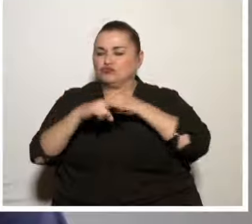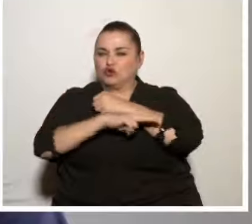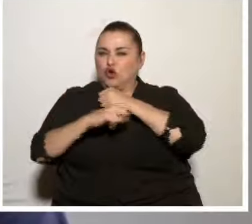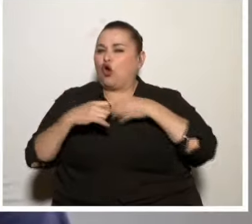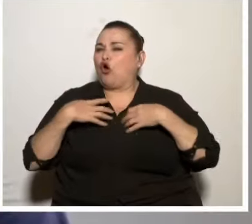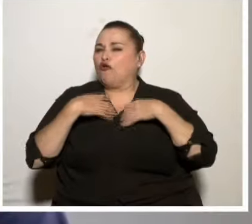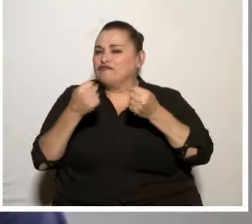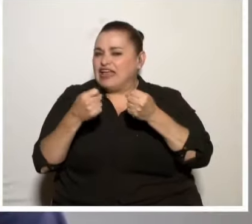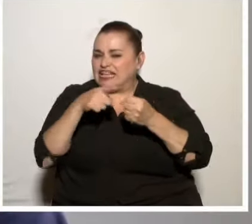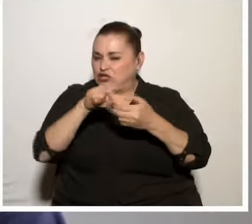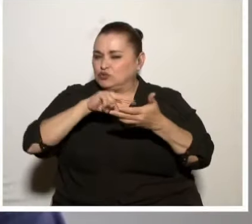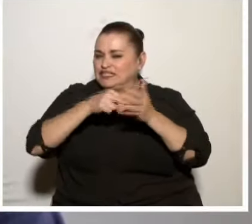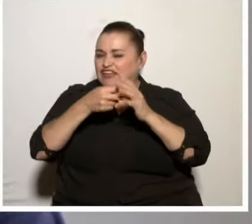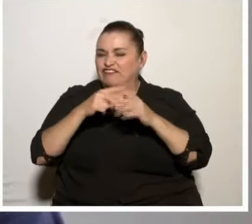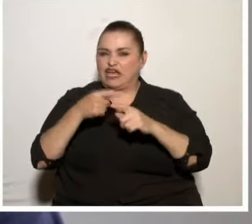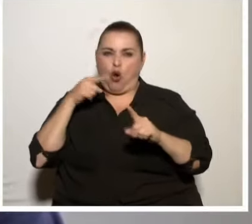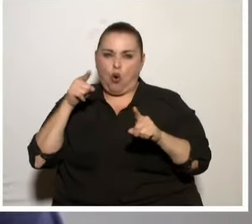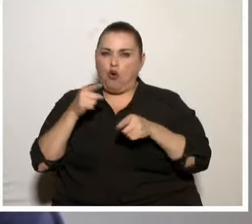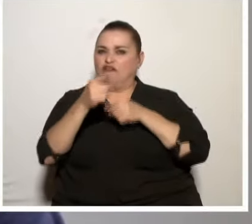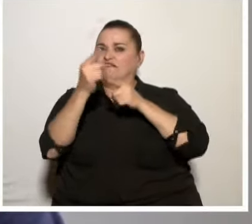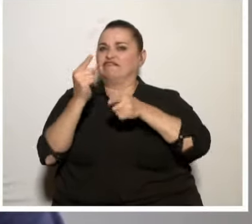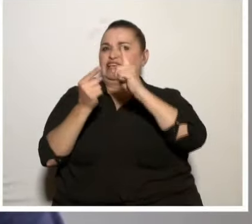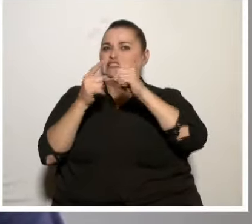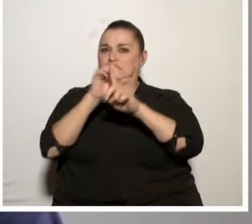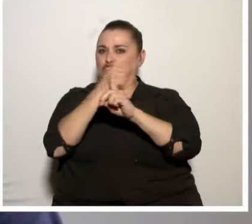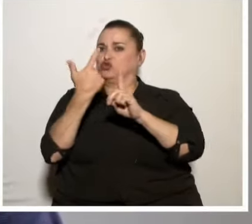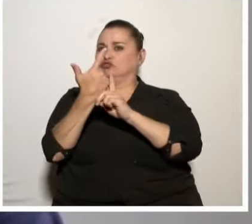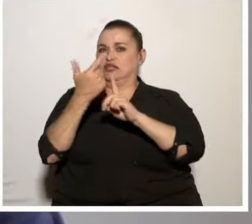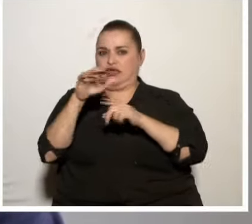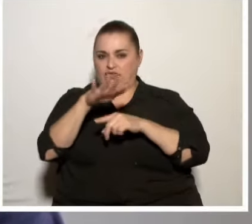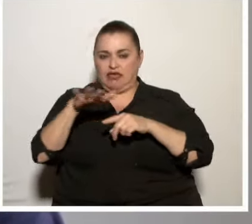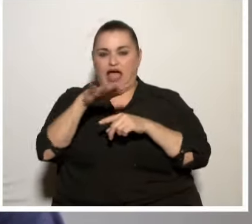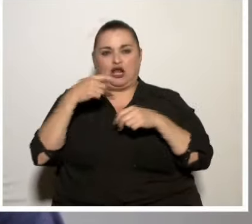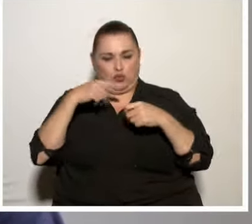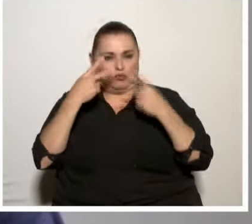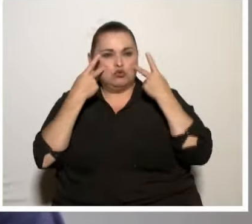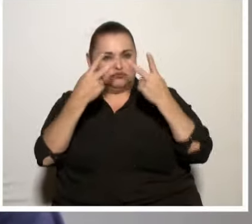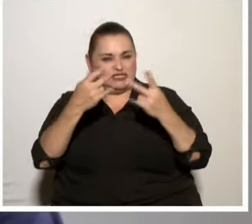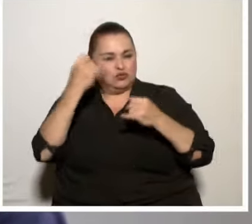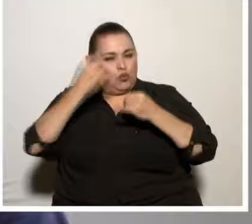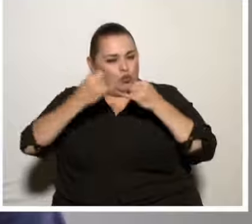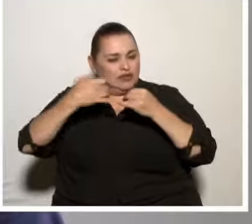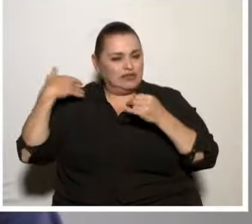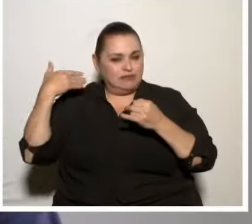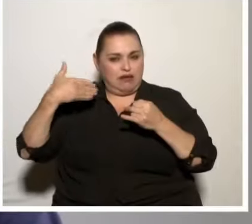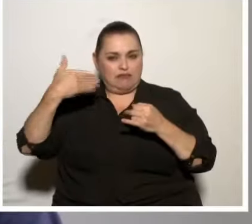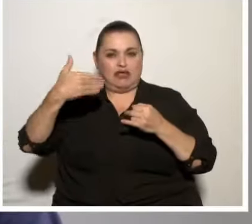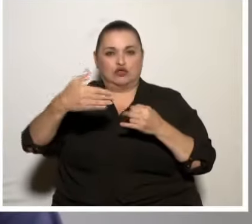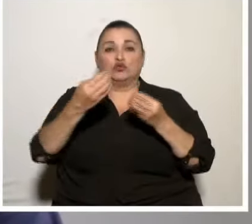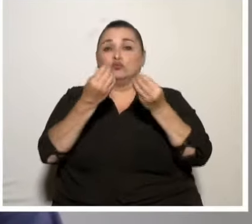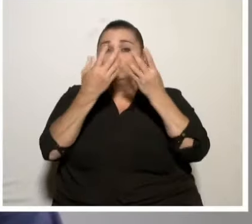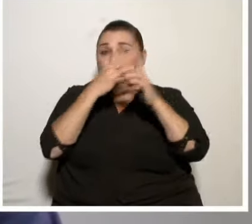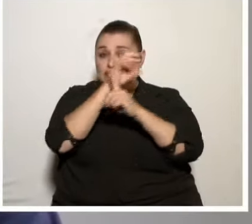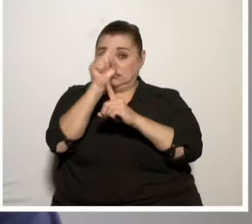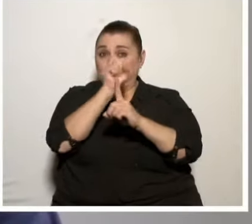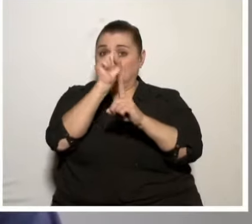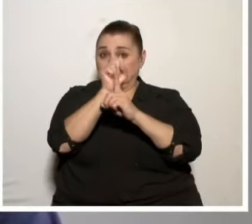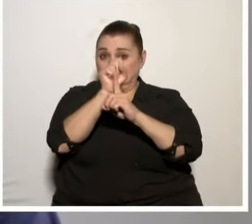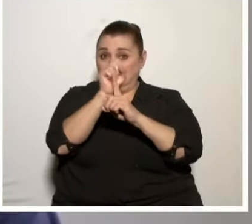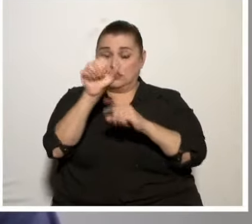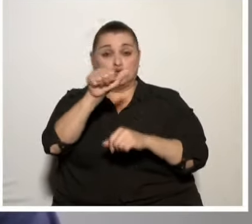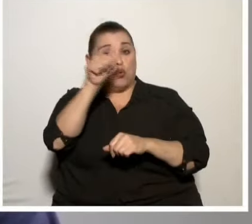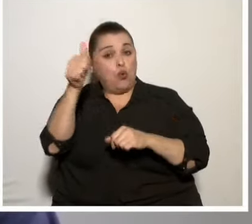una ofensa a las fibras más sensibles de la sociedad, y eso es lo que hemos visto últimamente y en muchos otros casos. Y